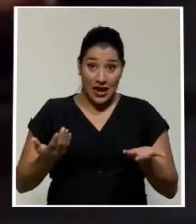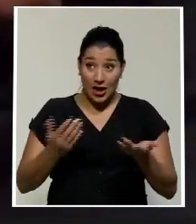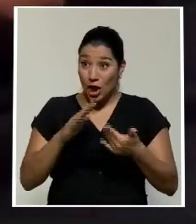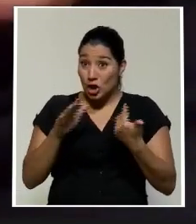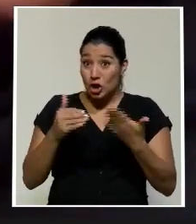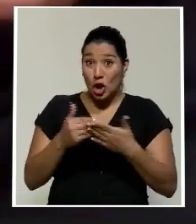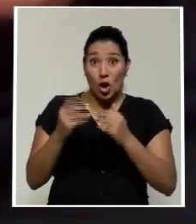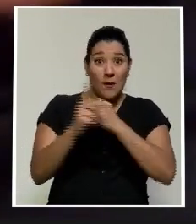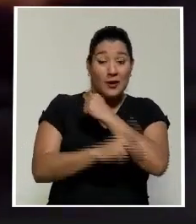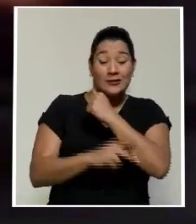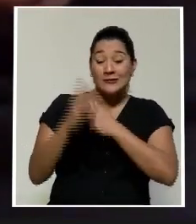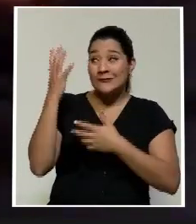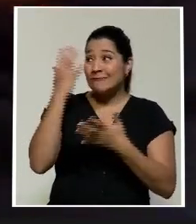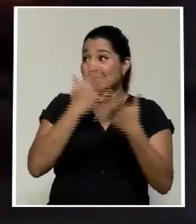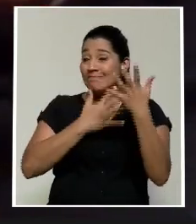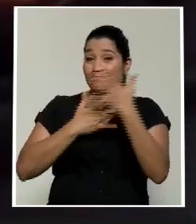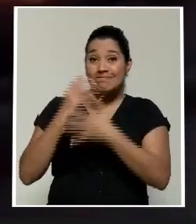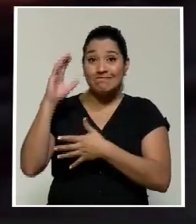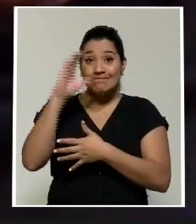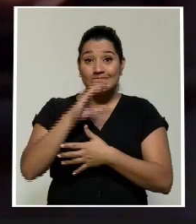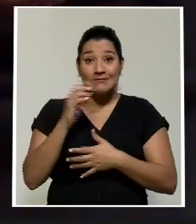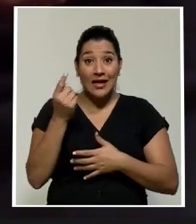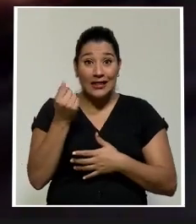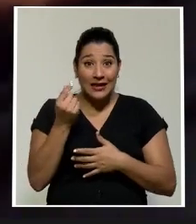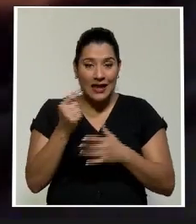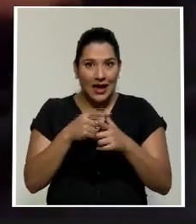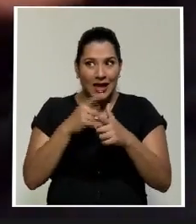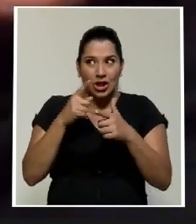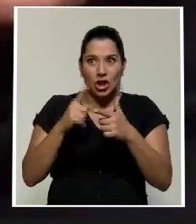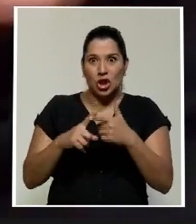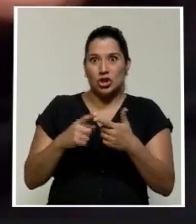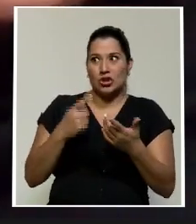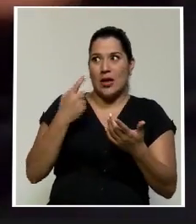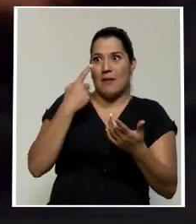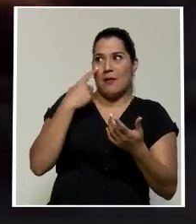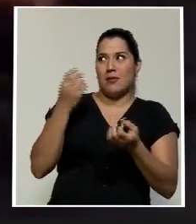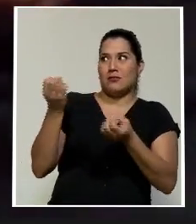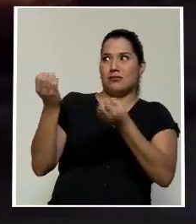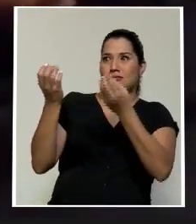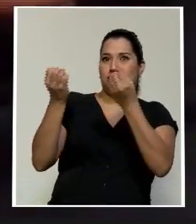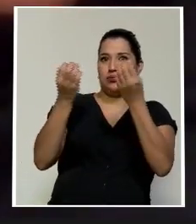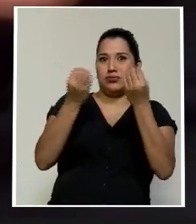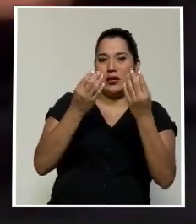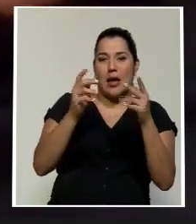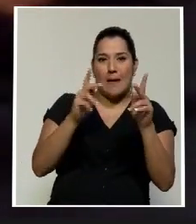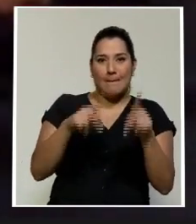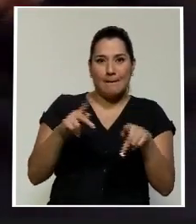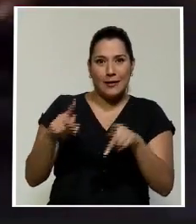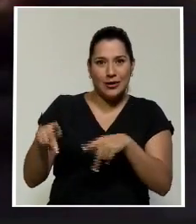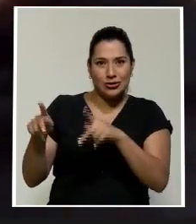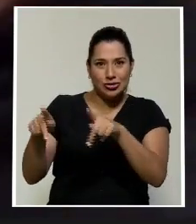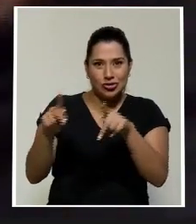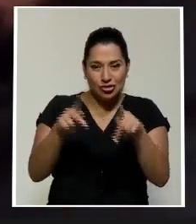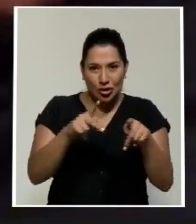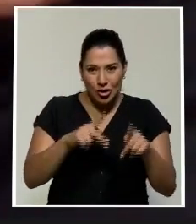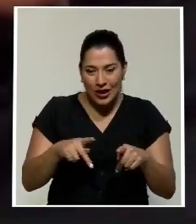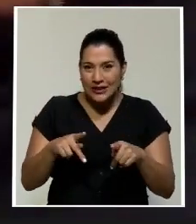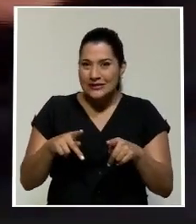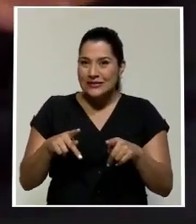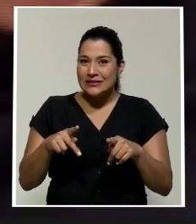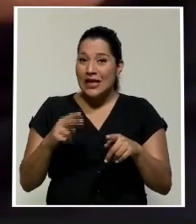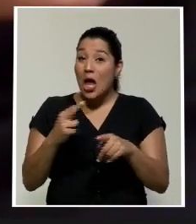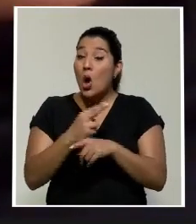desesperados por plata. Y entonces encontrarse con que hay esa cantidad de gente que de alguna manera está